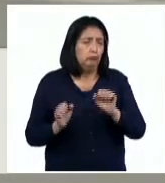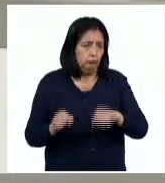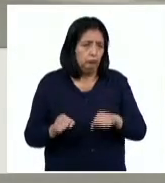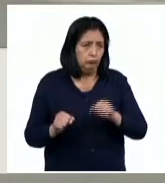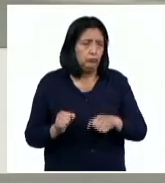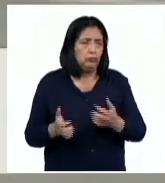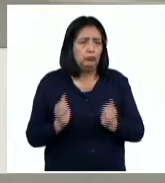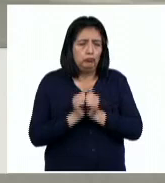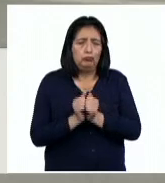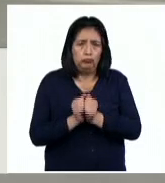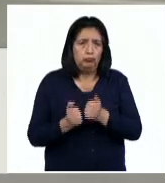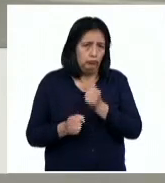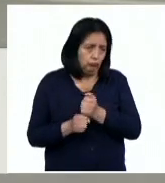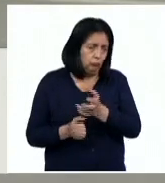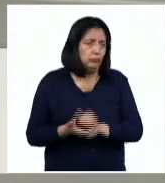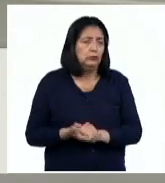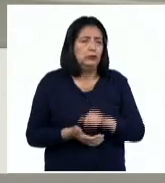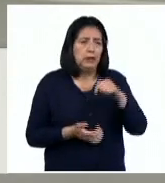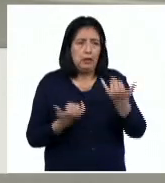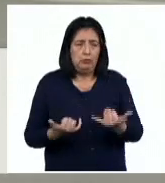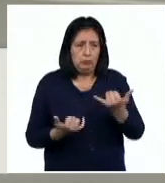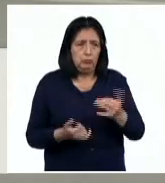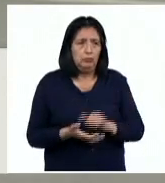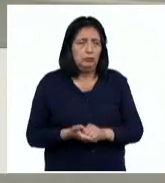avanzamos juntos. Esta vez